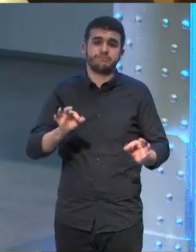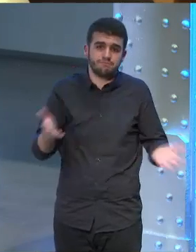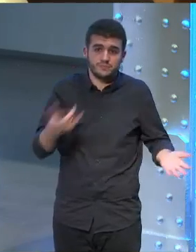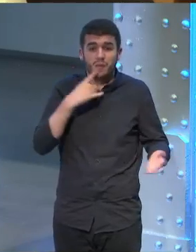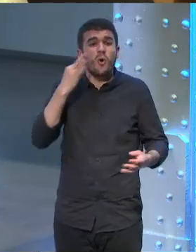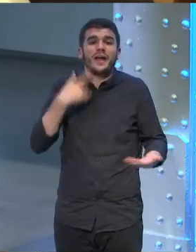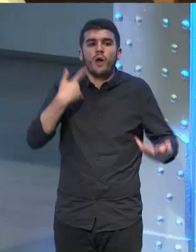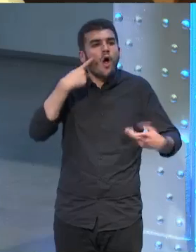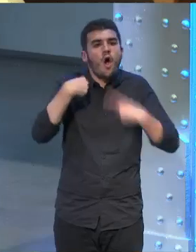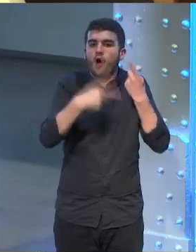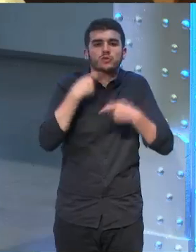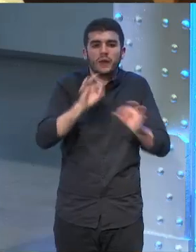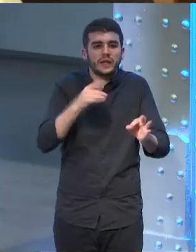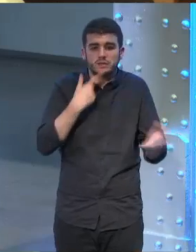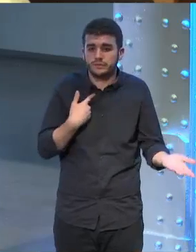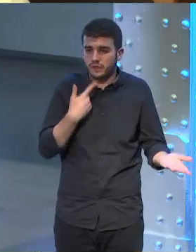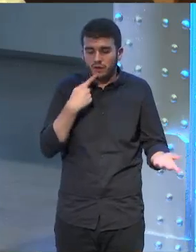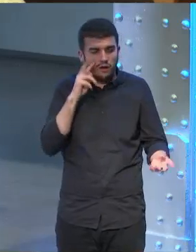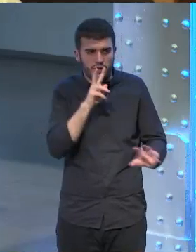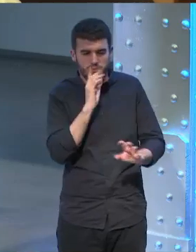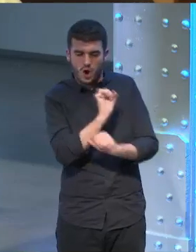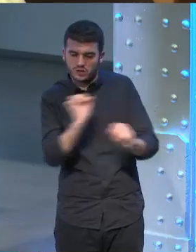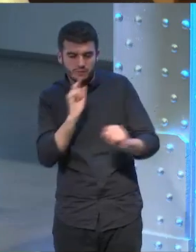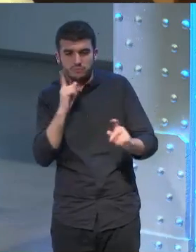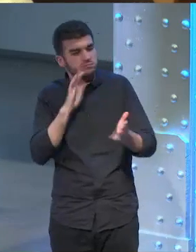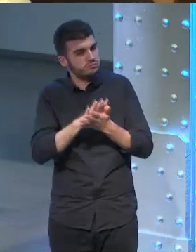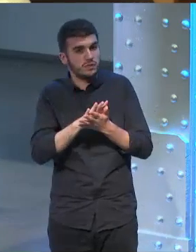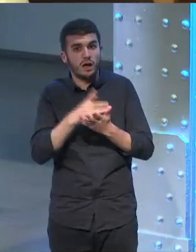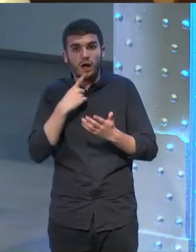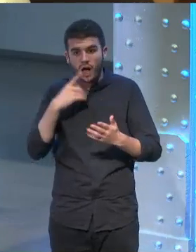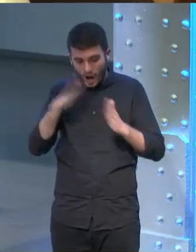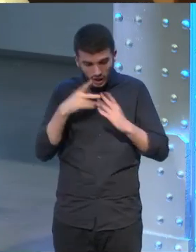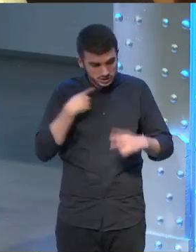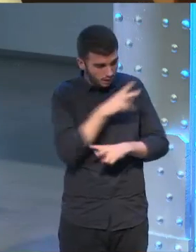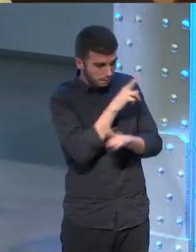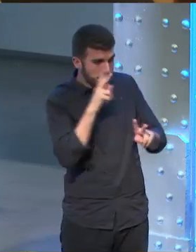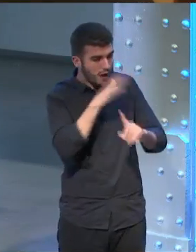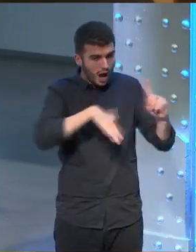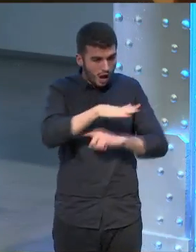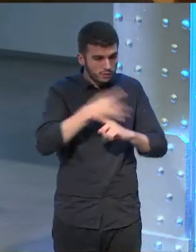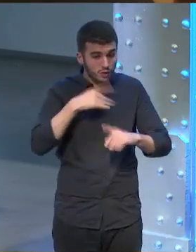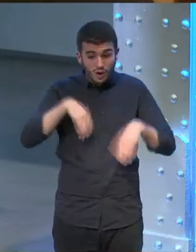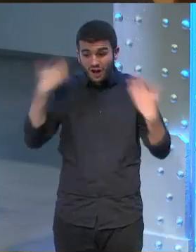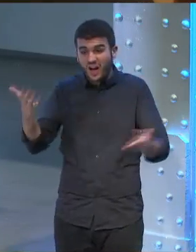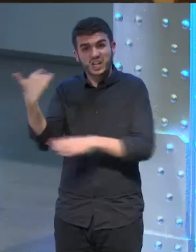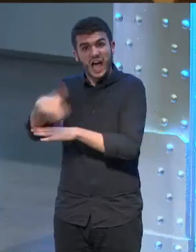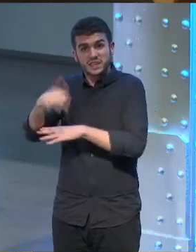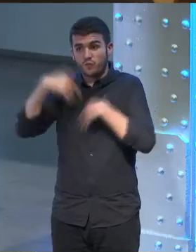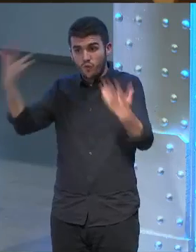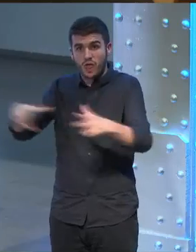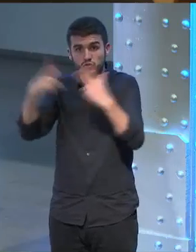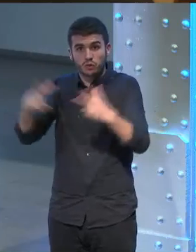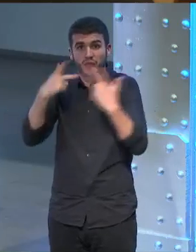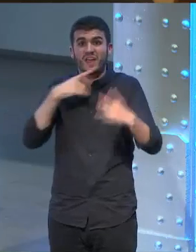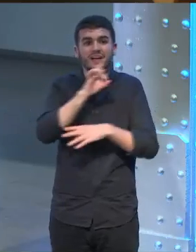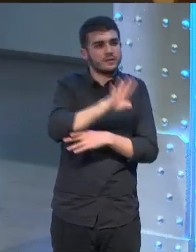a no ser líder, lo ve mal. Todo eso que ha visto en casa lo saca justamente cuando en 14, 15, 13